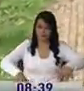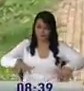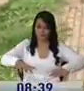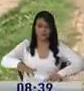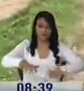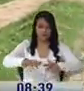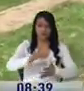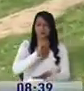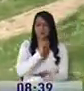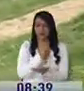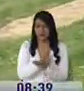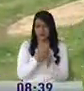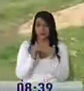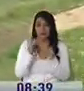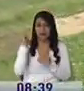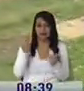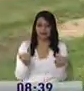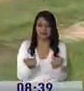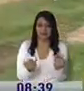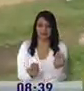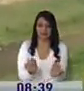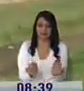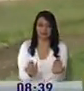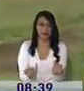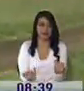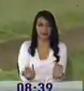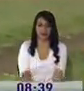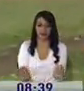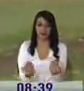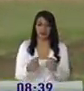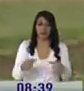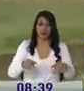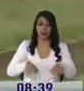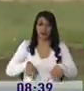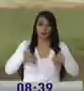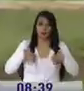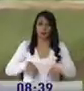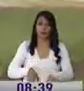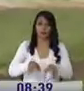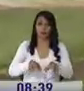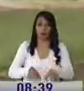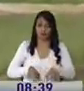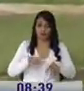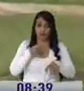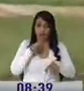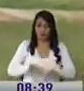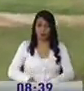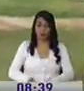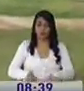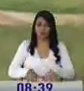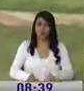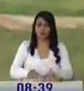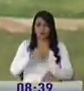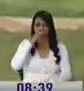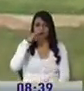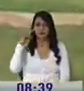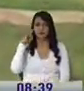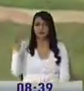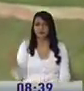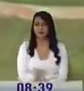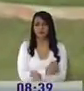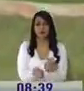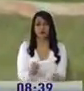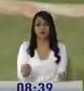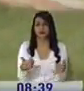sobre todo en el césped sin embargo en los columpios hay una cocha tan grande que los niños es imposible que puedan jugar porque pueden